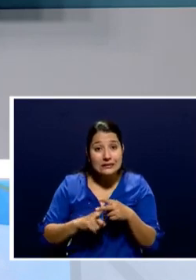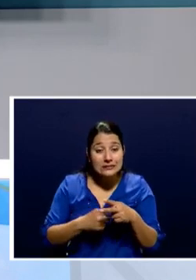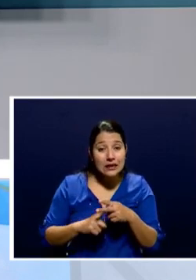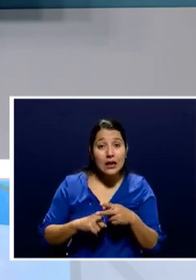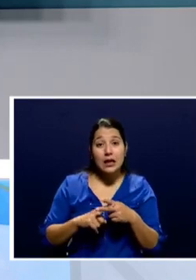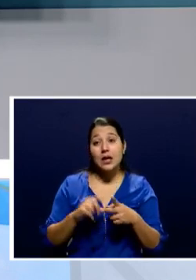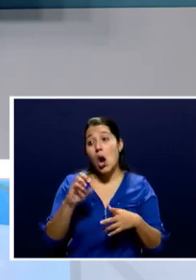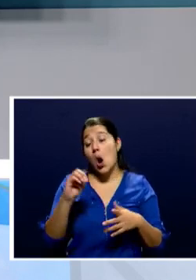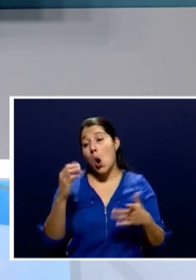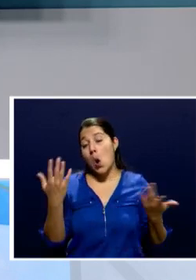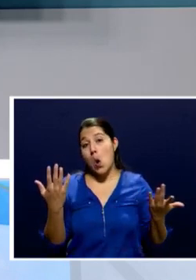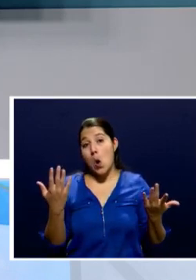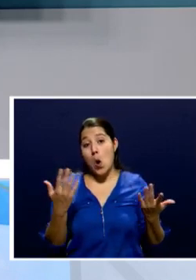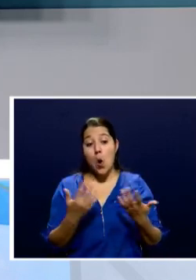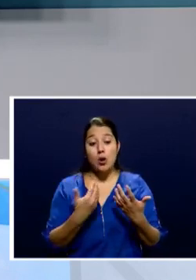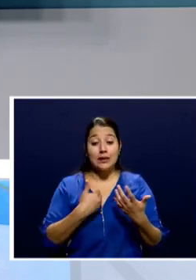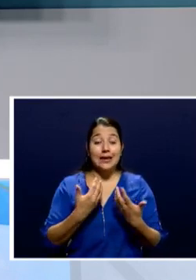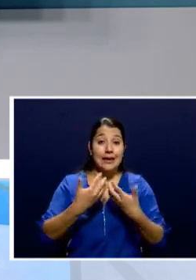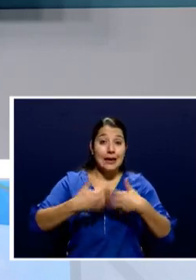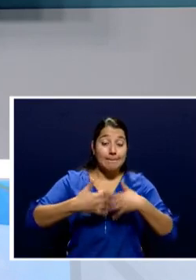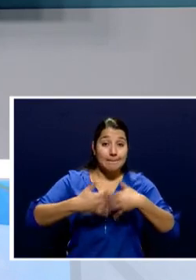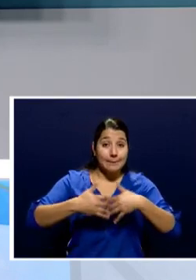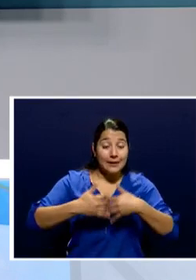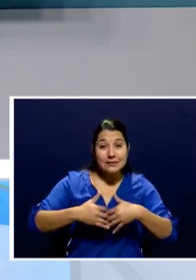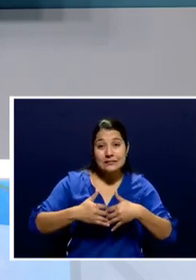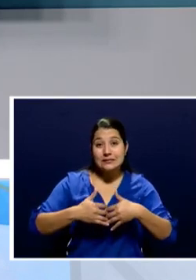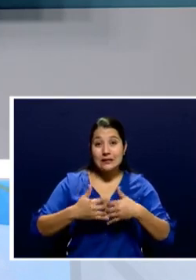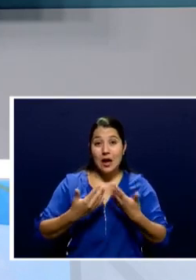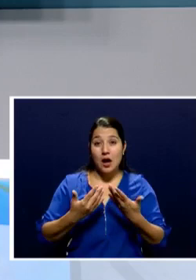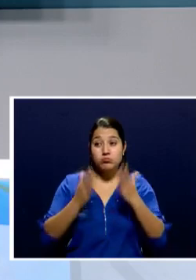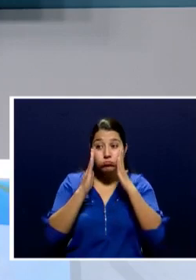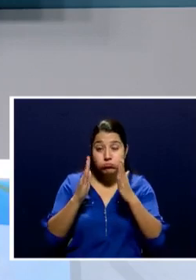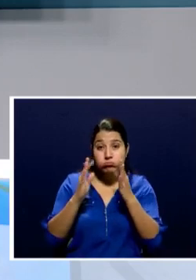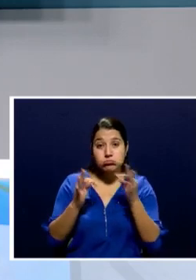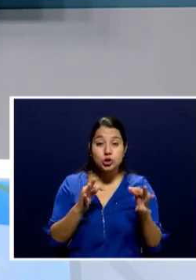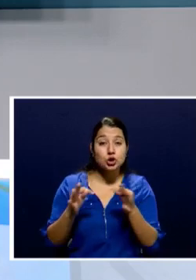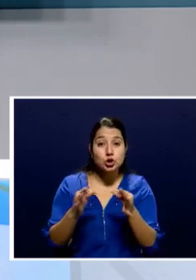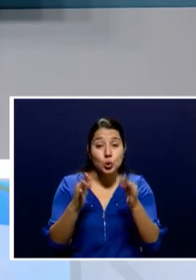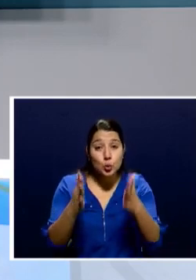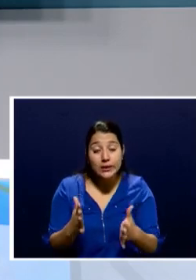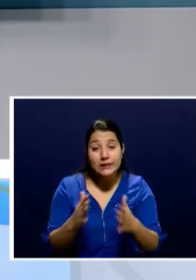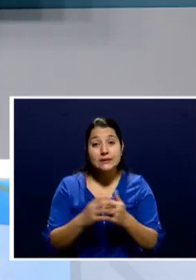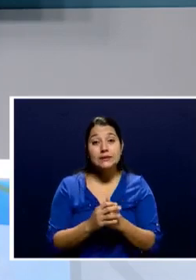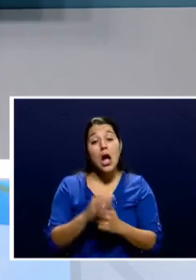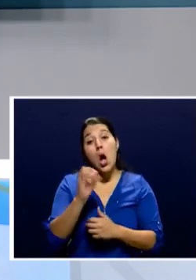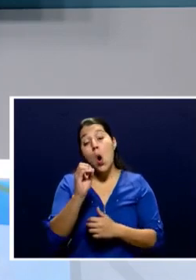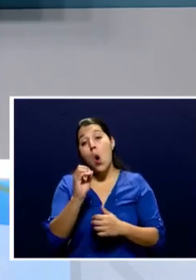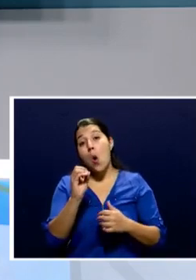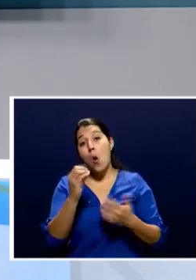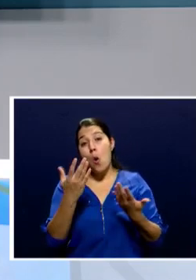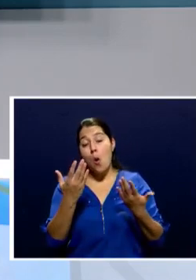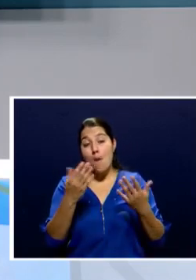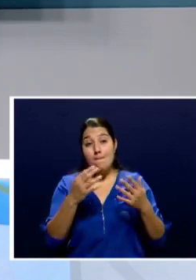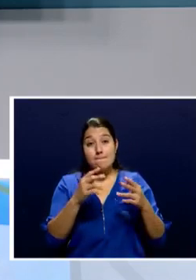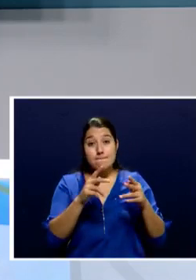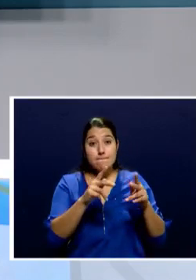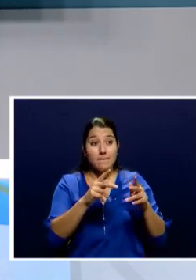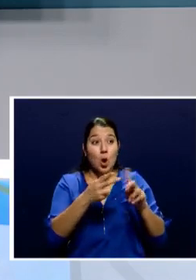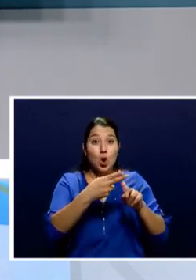mecánico o una empresa que recibía turistas, la gente que estaba distintas,